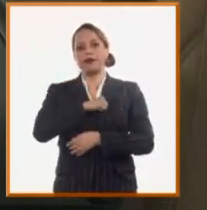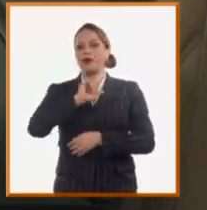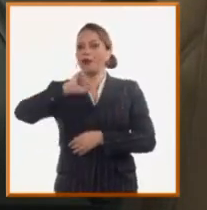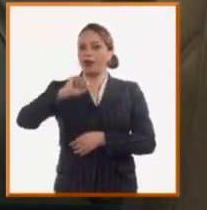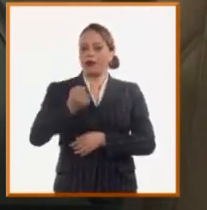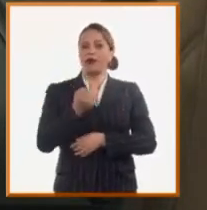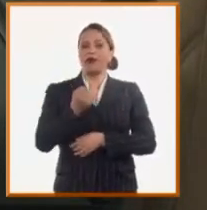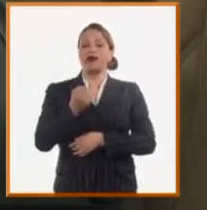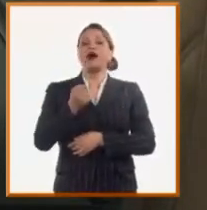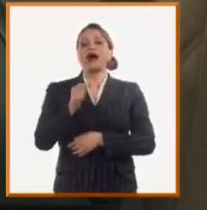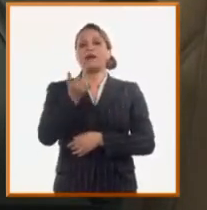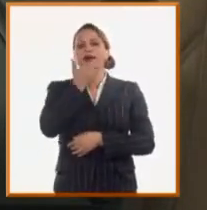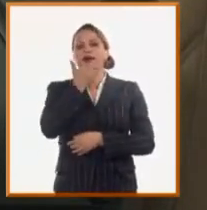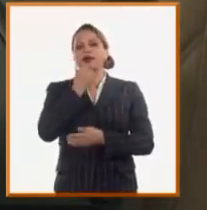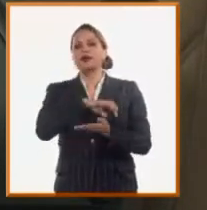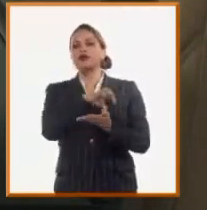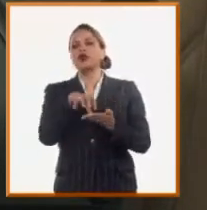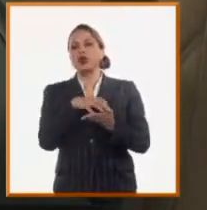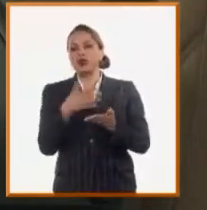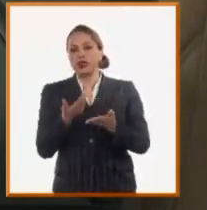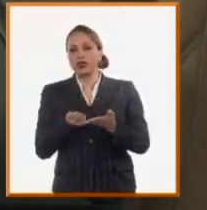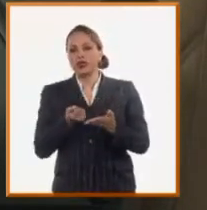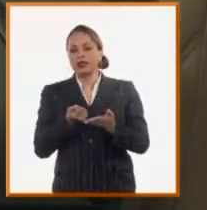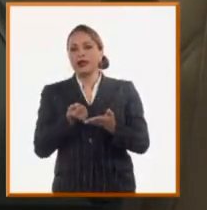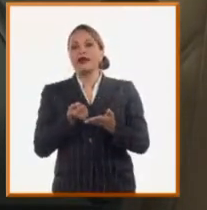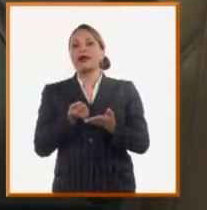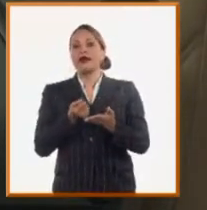Ahora, ¿dónde se cometió el error?